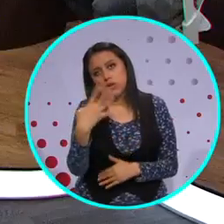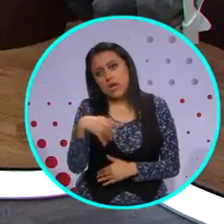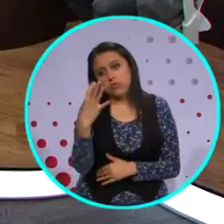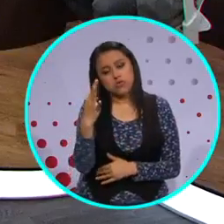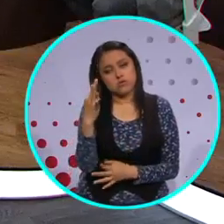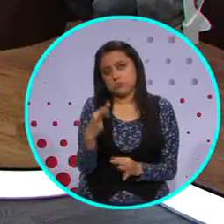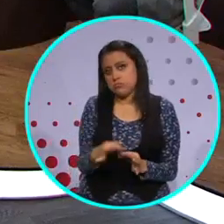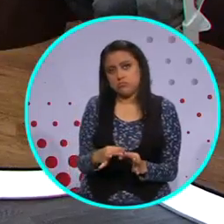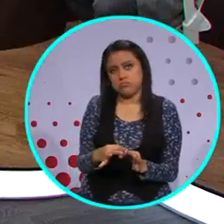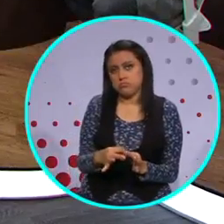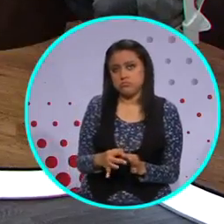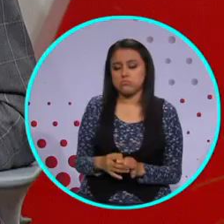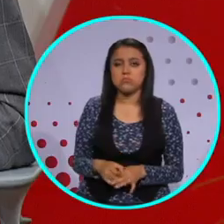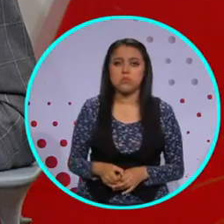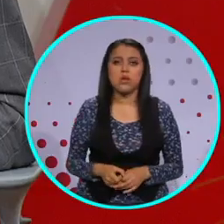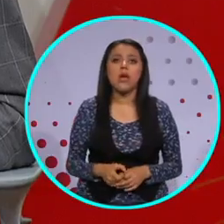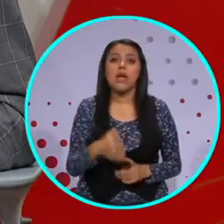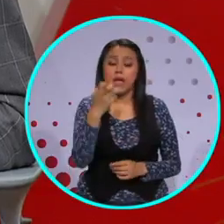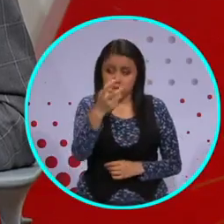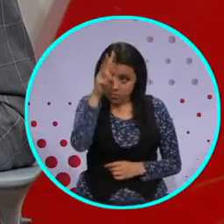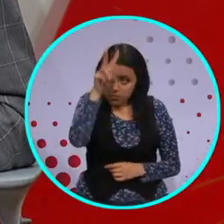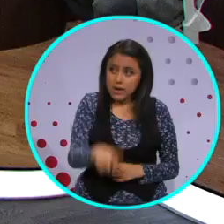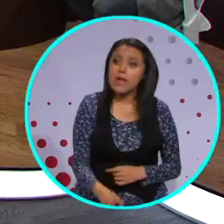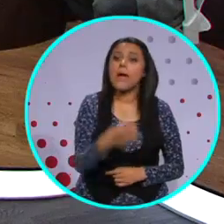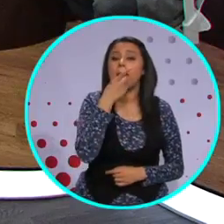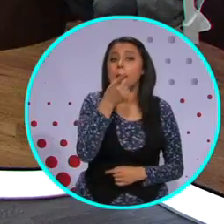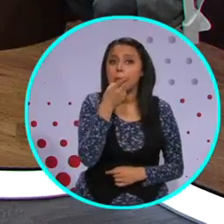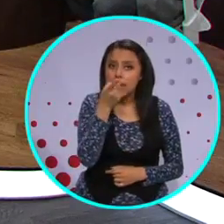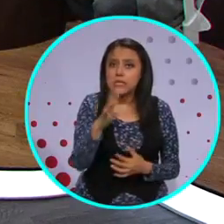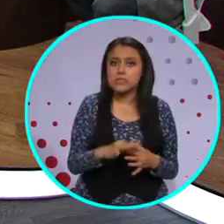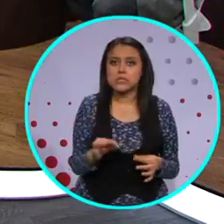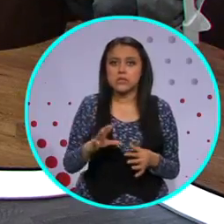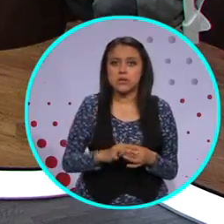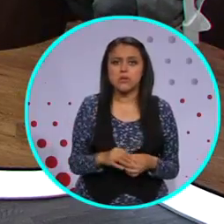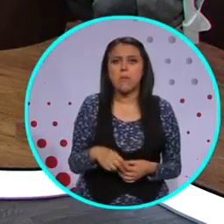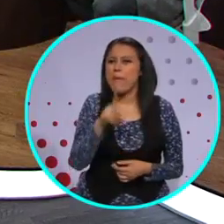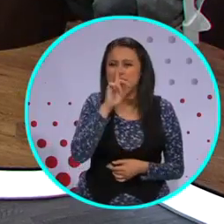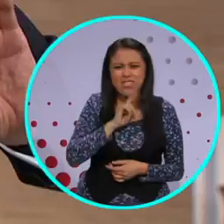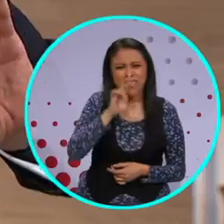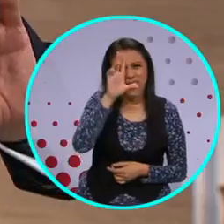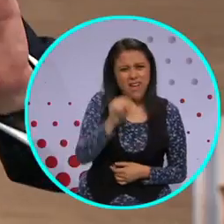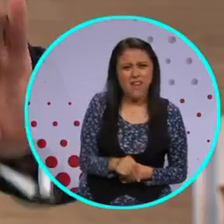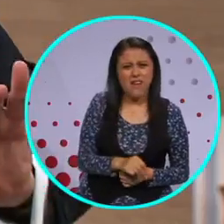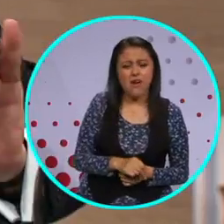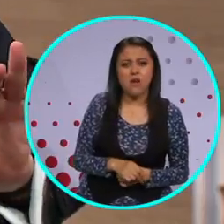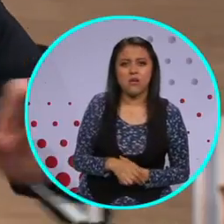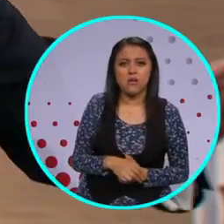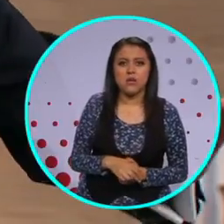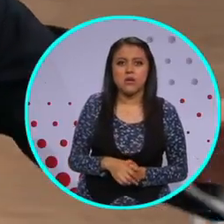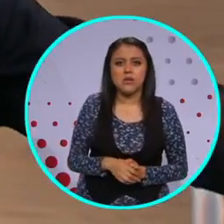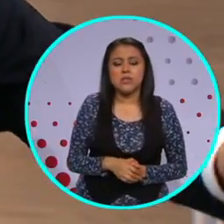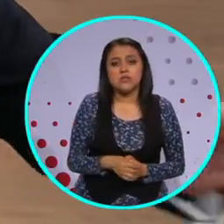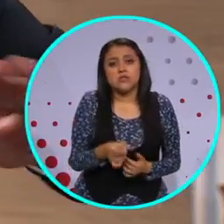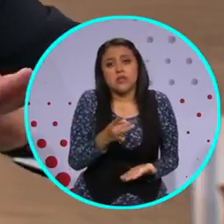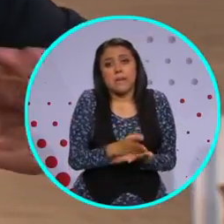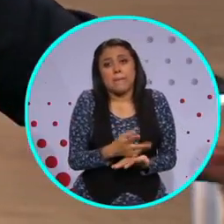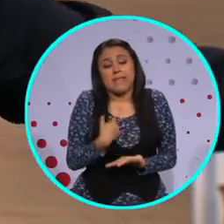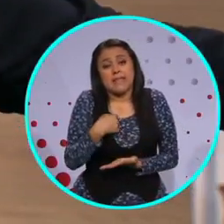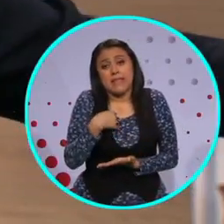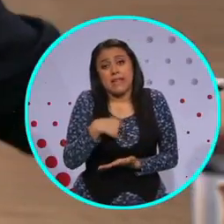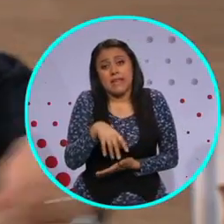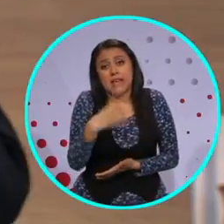mintiendo eso se pasó de campaña más propositiva 14 no son 80 lo que se tenga mi tiempo me da para 14 el minuto